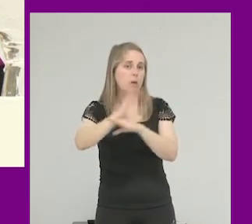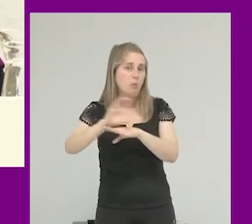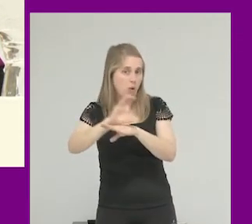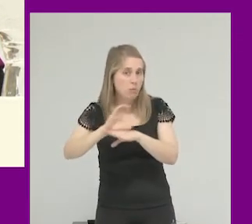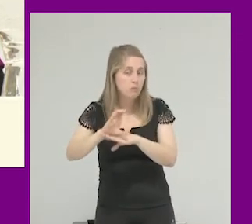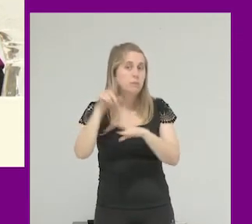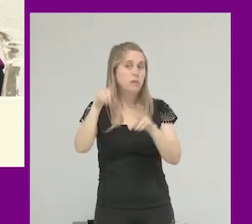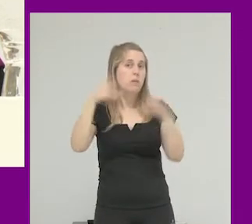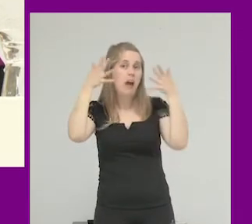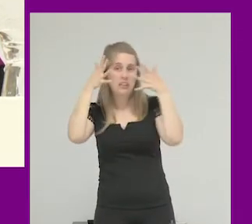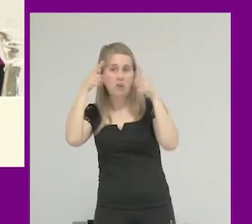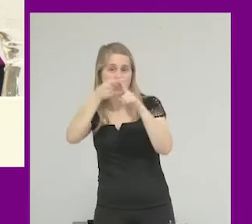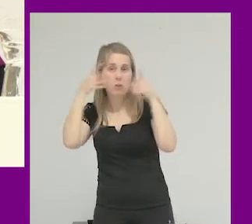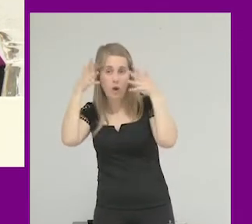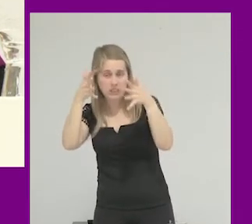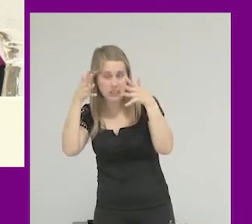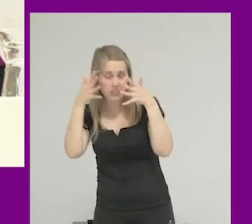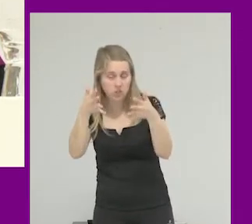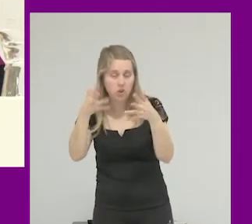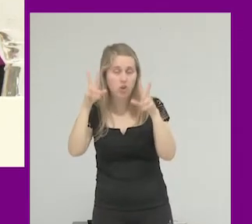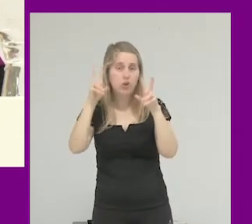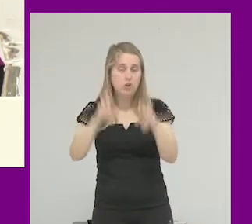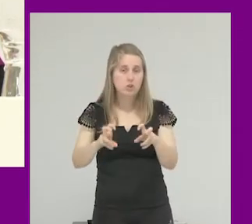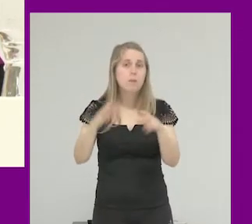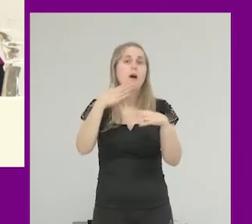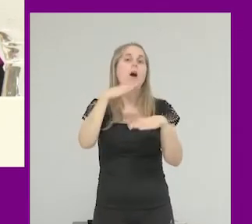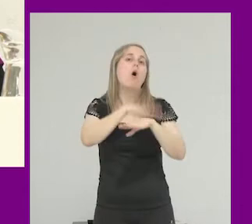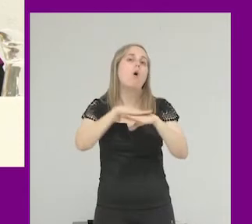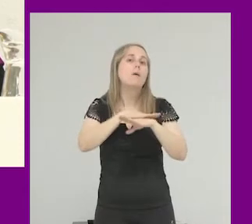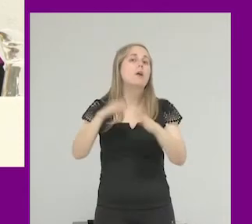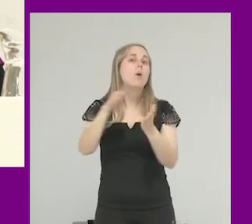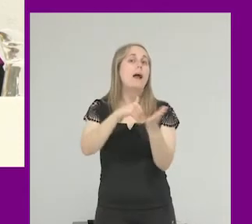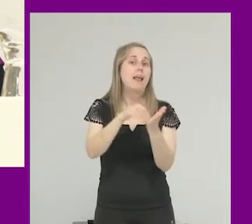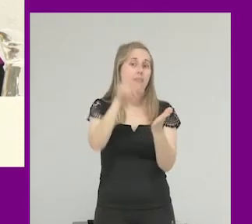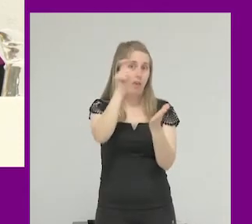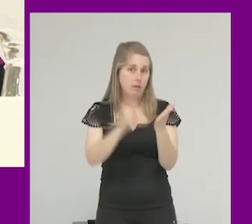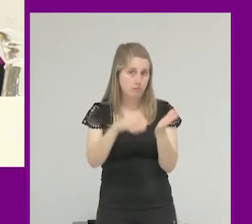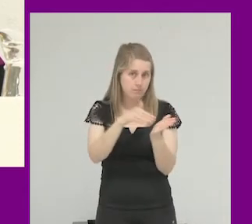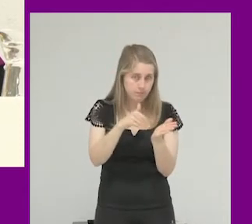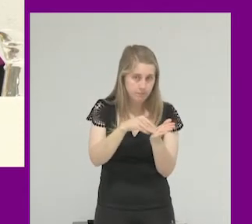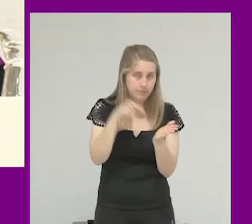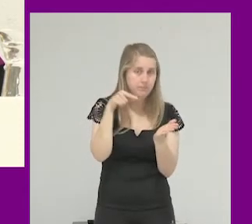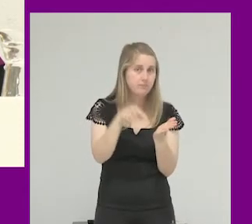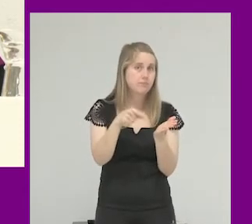asesor de la Administración Pública y del Gobierno valenciano, y cuando